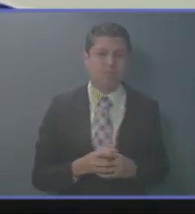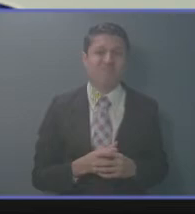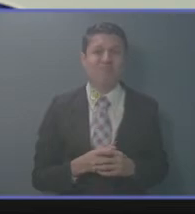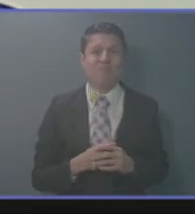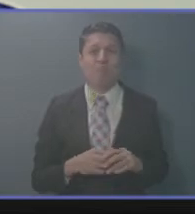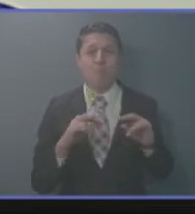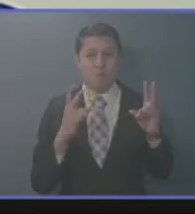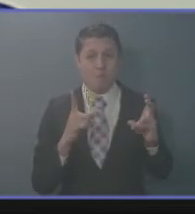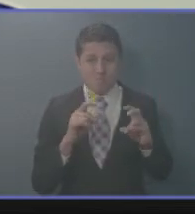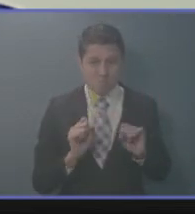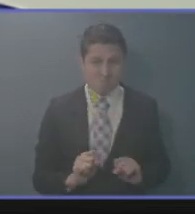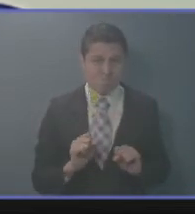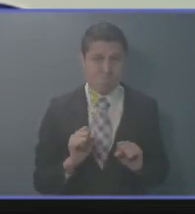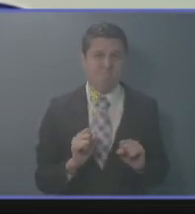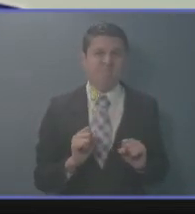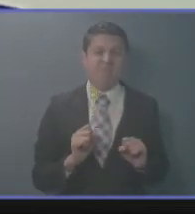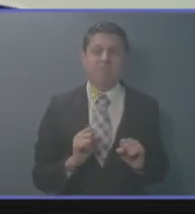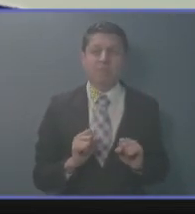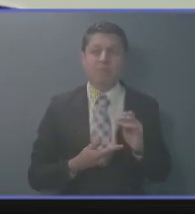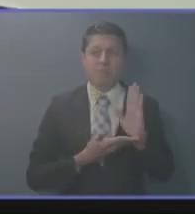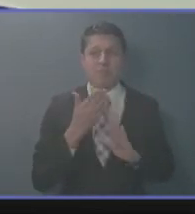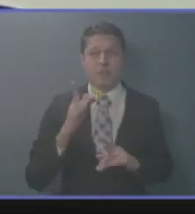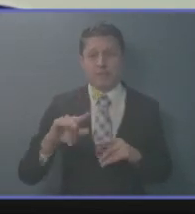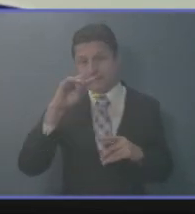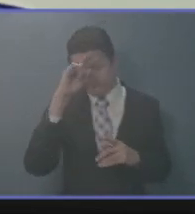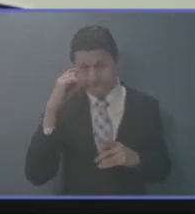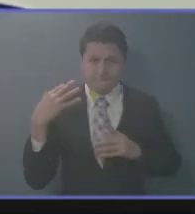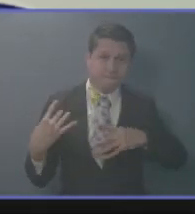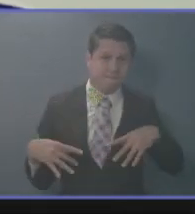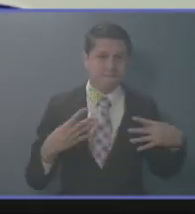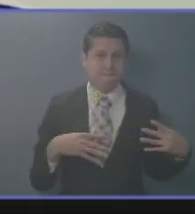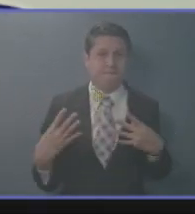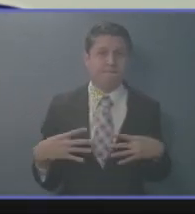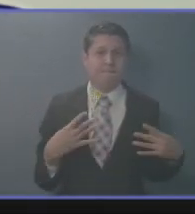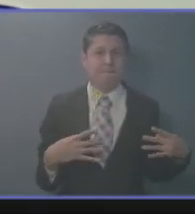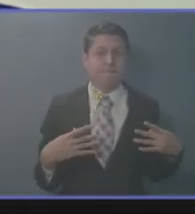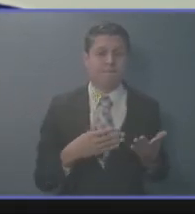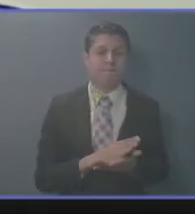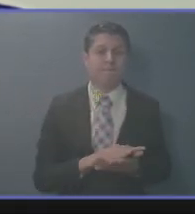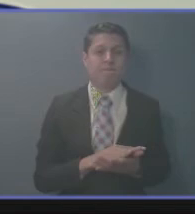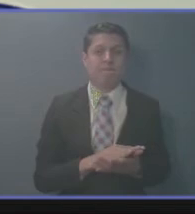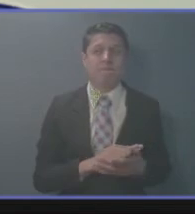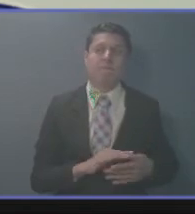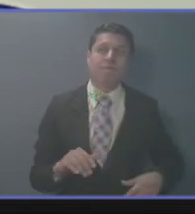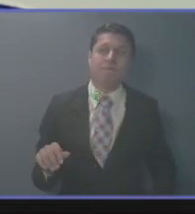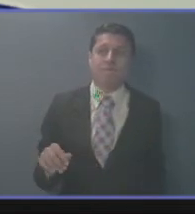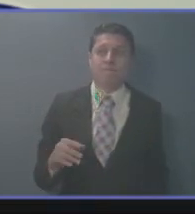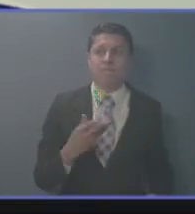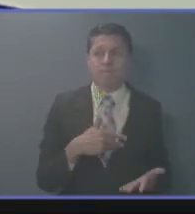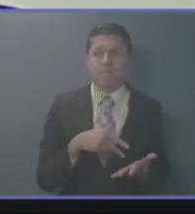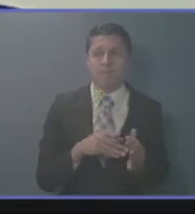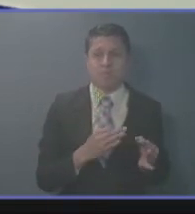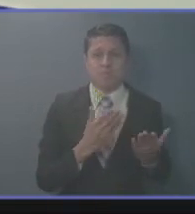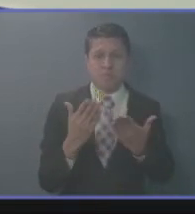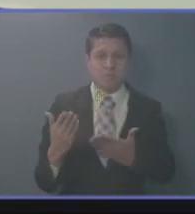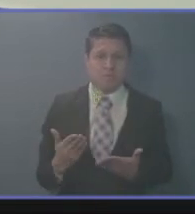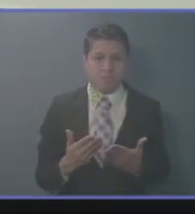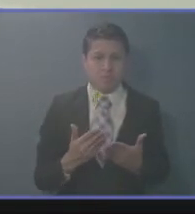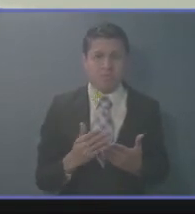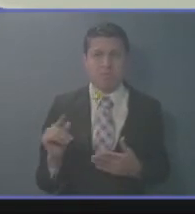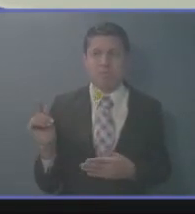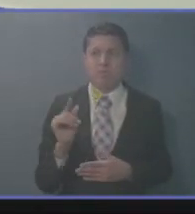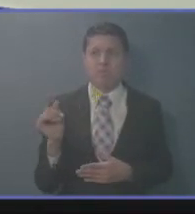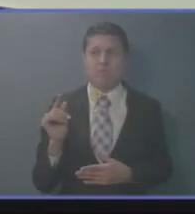cuanto a que podrán desarrollar sus actividades fuera de las instalaciones del parque o centro de servicios